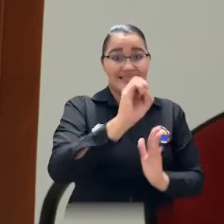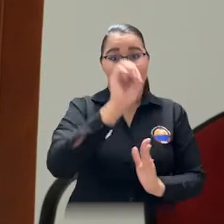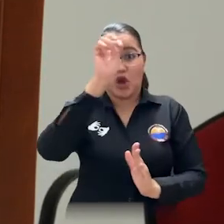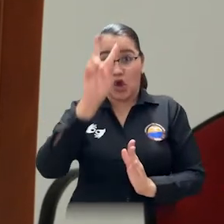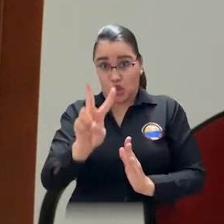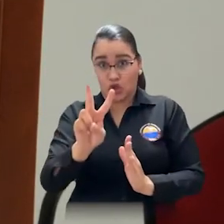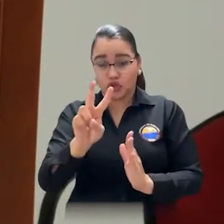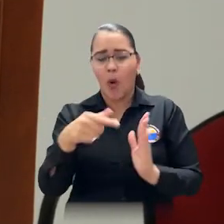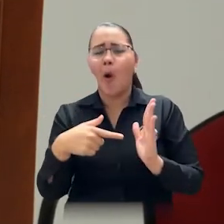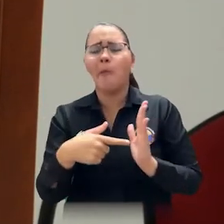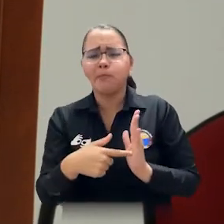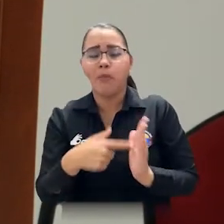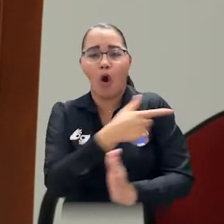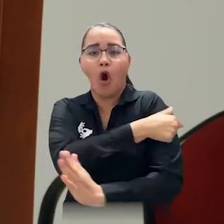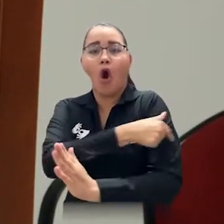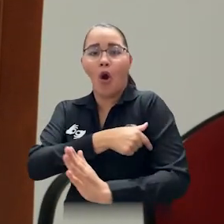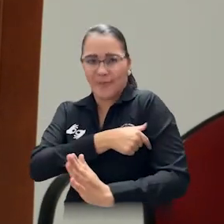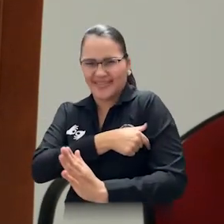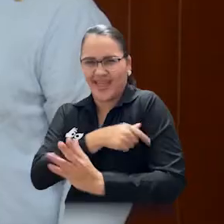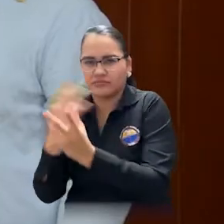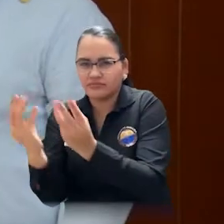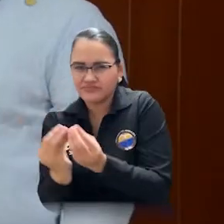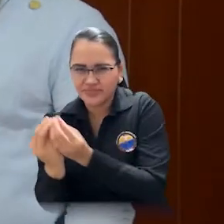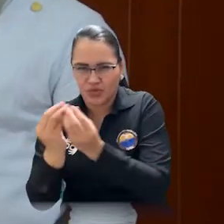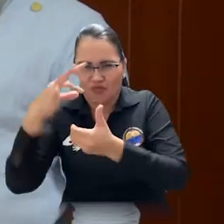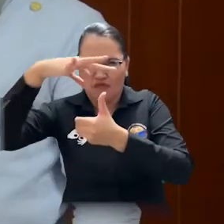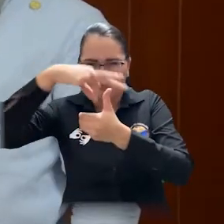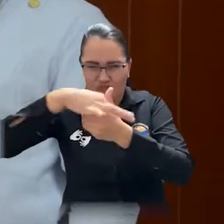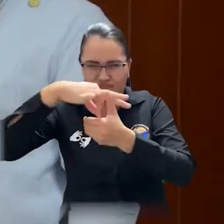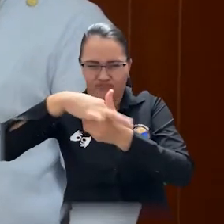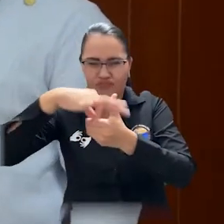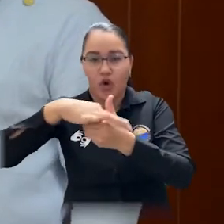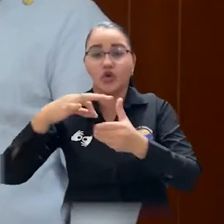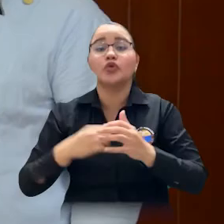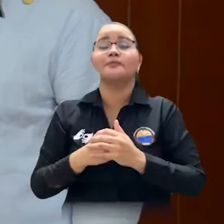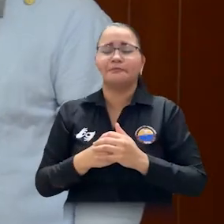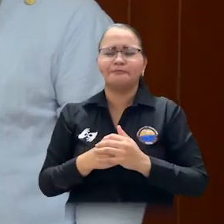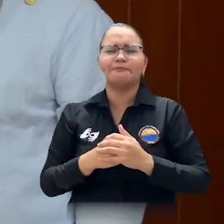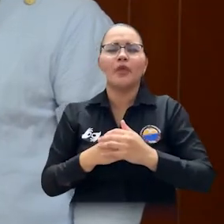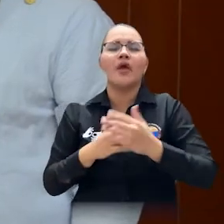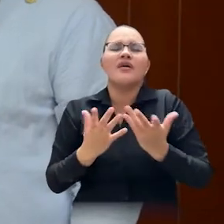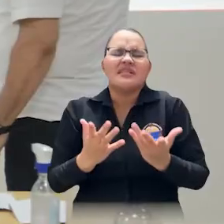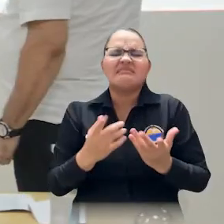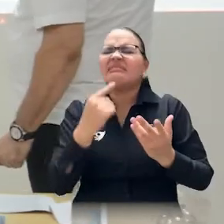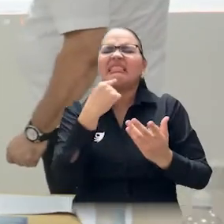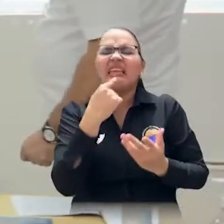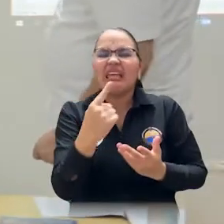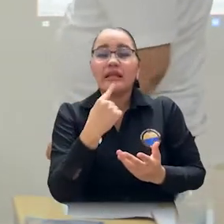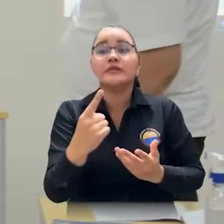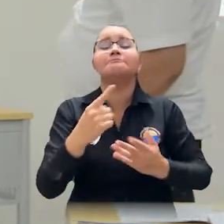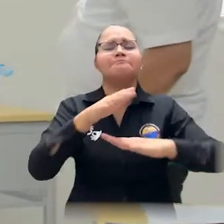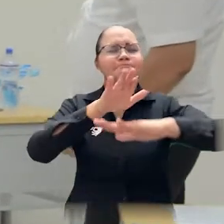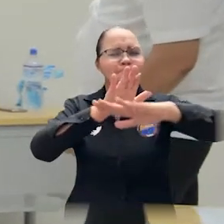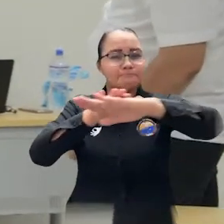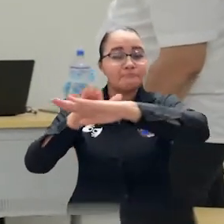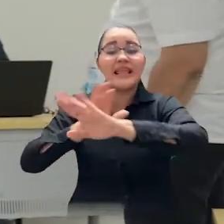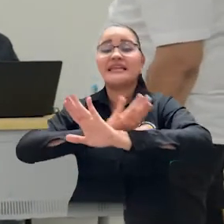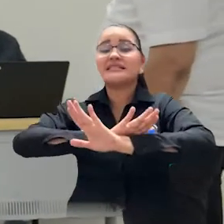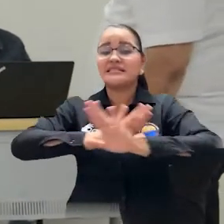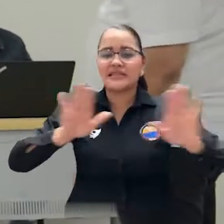el Comité de Garantías de Consulta para Selección de Eterna para Designación de Rector de la Universidad del Magdalena periodo 2020